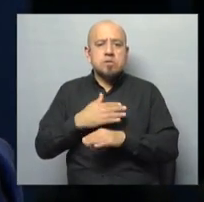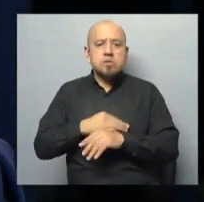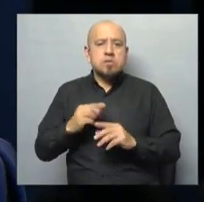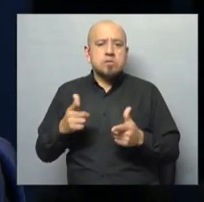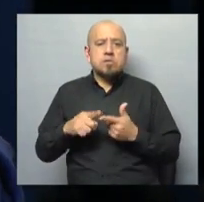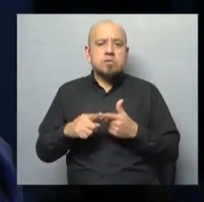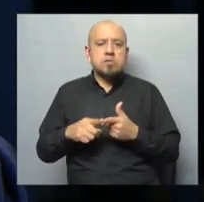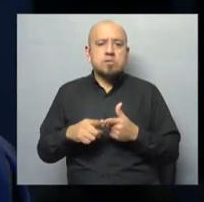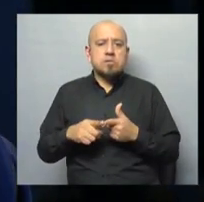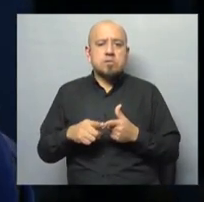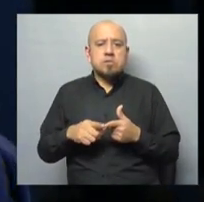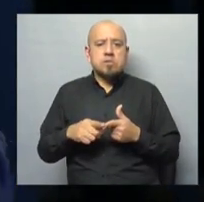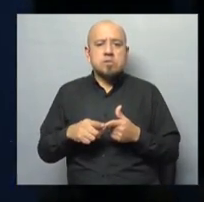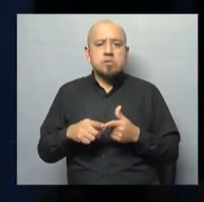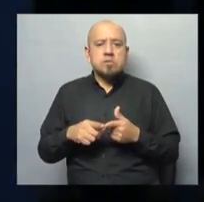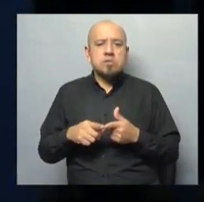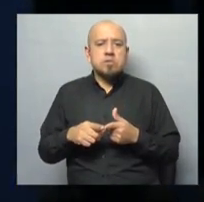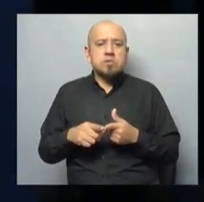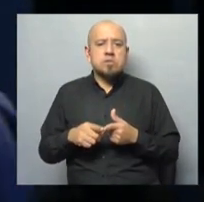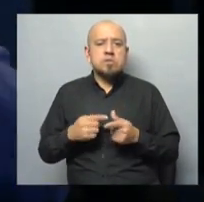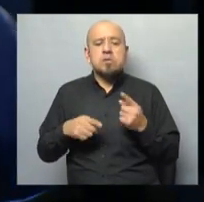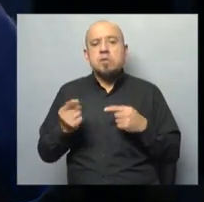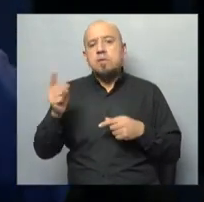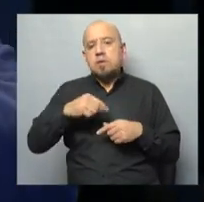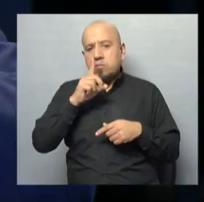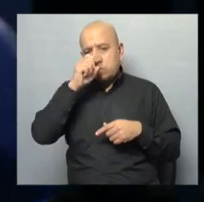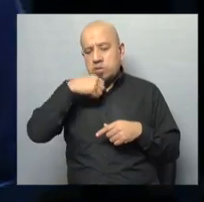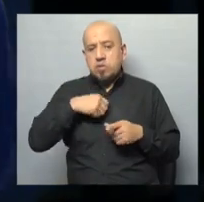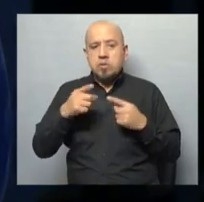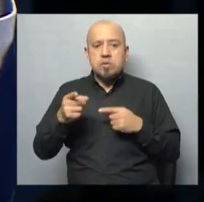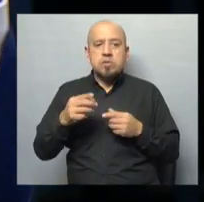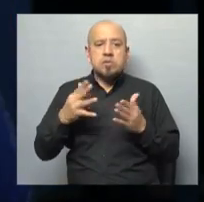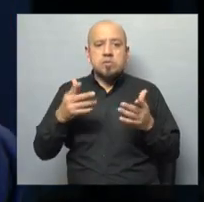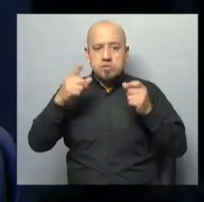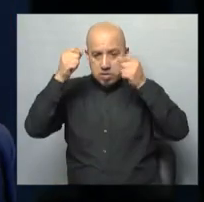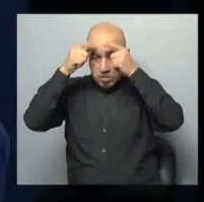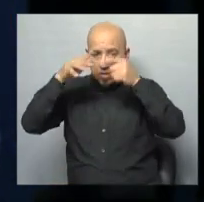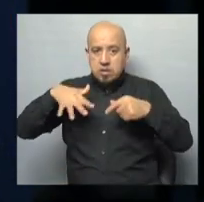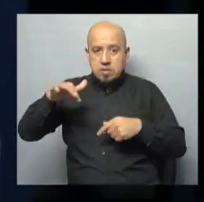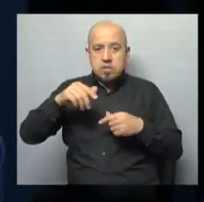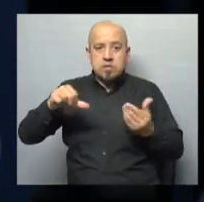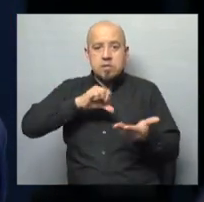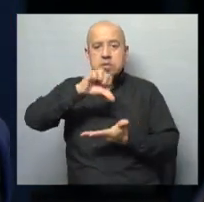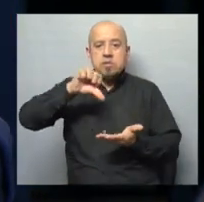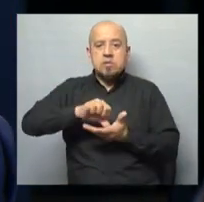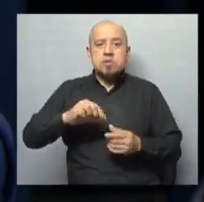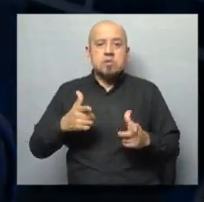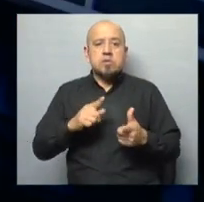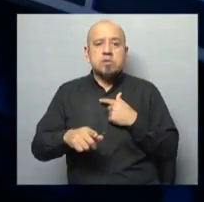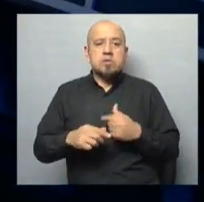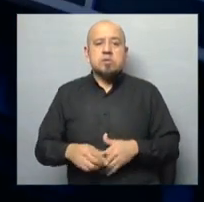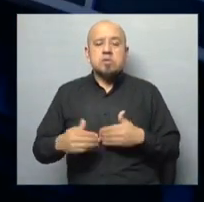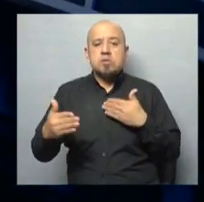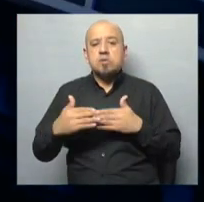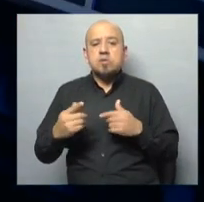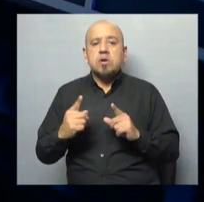en el auto tanto para venir a montevideo para ir a un balneario para ir al campo pero la ciudad de densidad alta corte era toda la